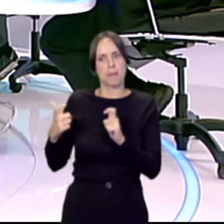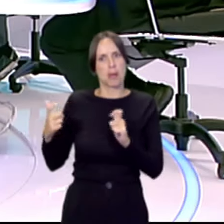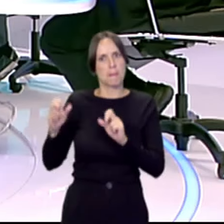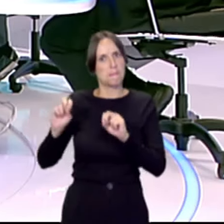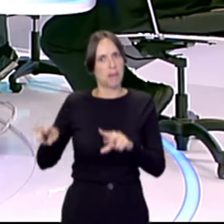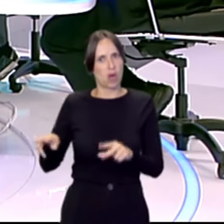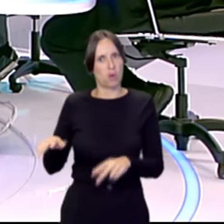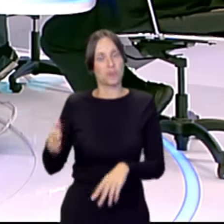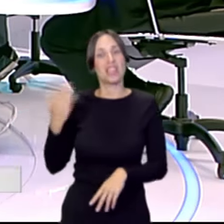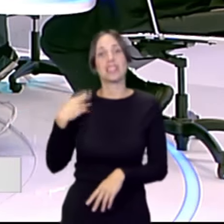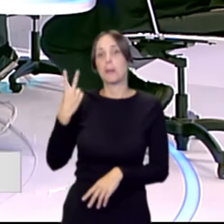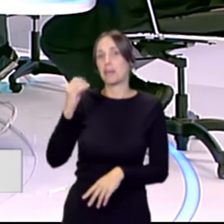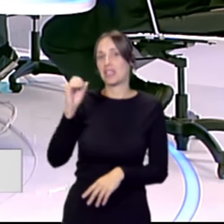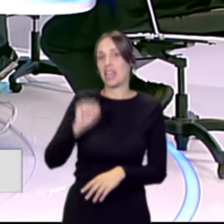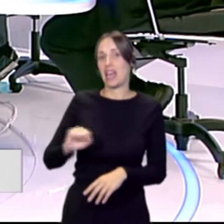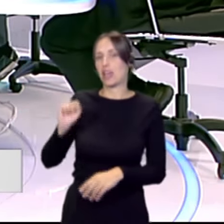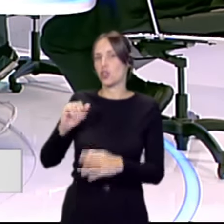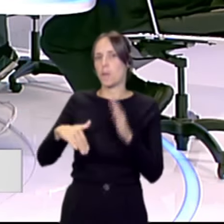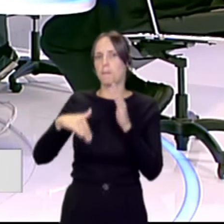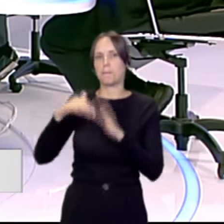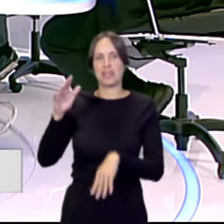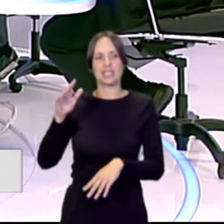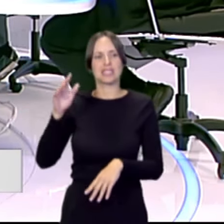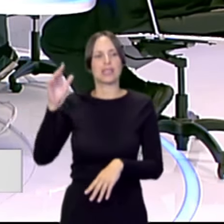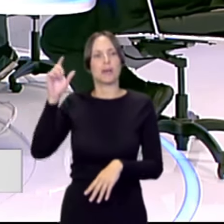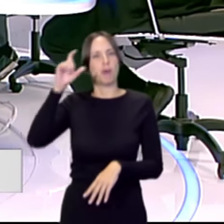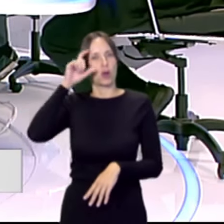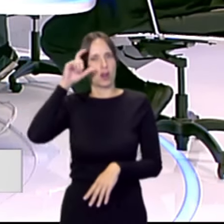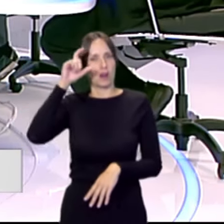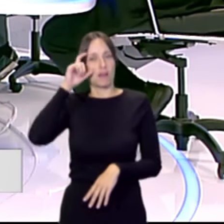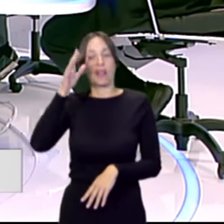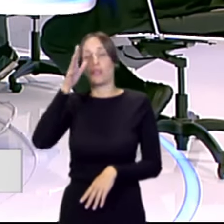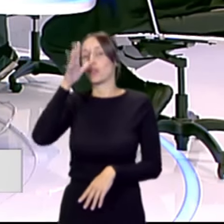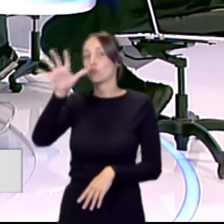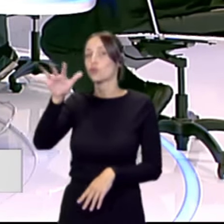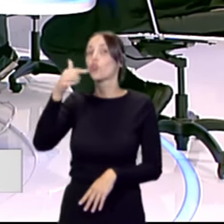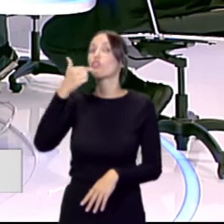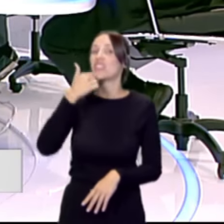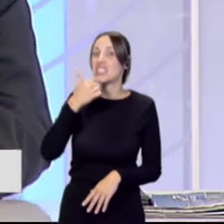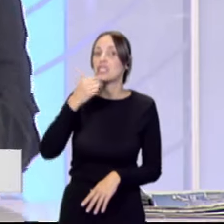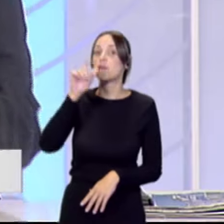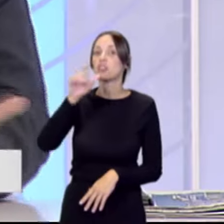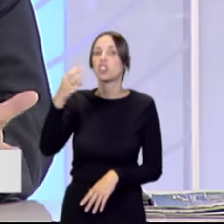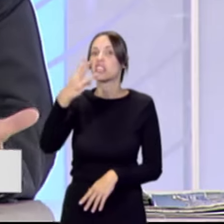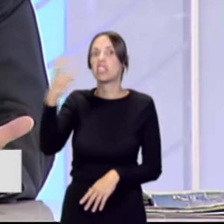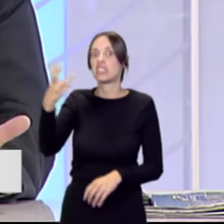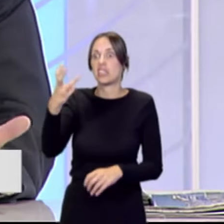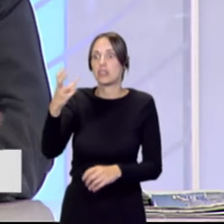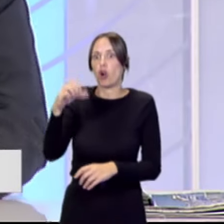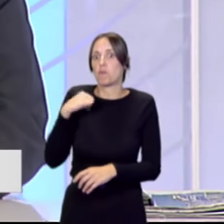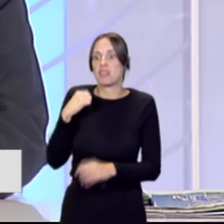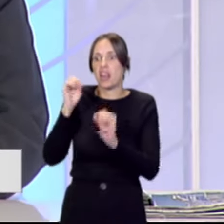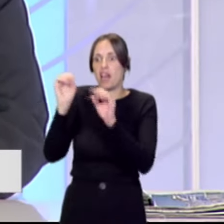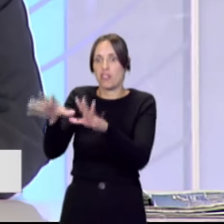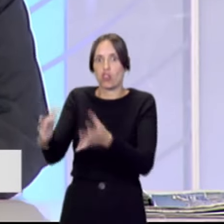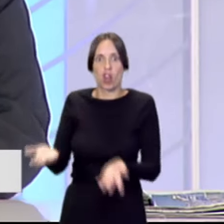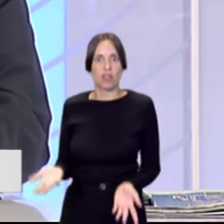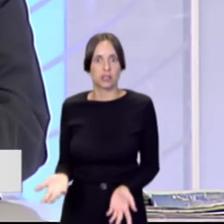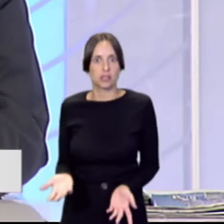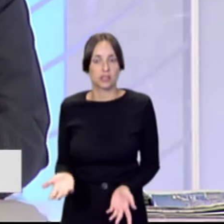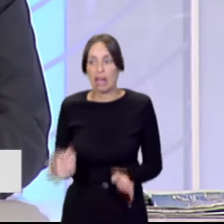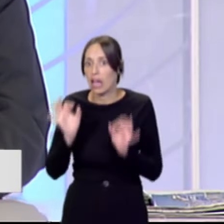años. Paulino Rivero ya denunció la existencia de casi 300 personas abandonadas en los hospitales, que es realmente lo que ocurre. Son personas